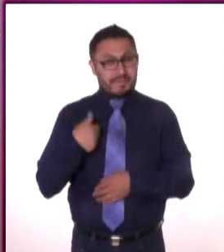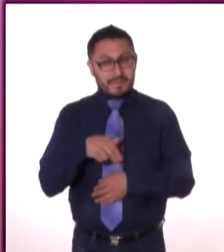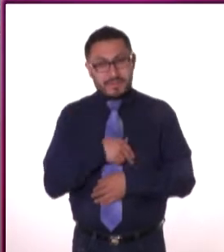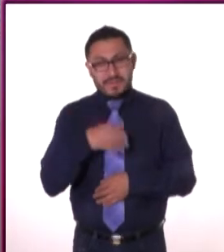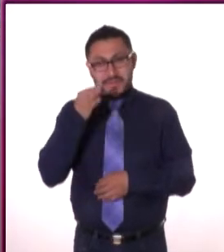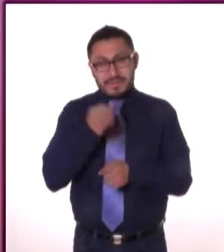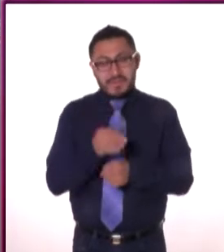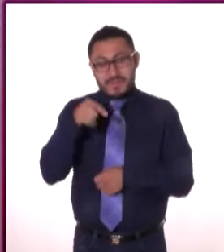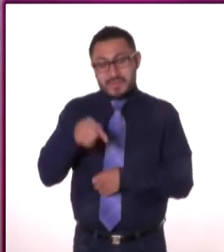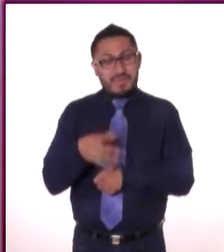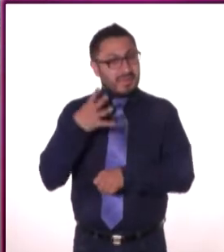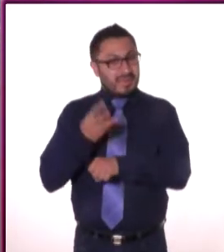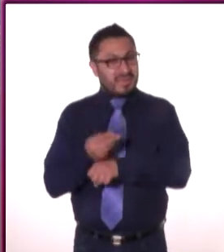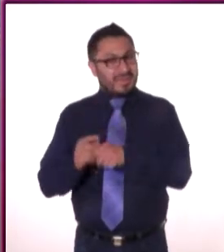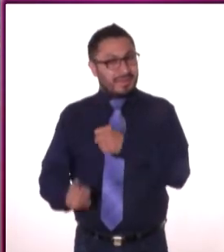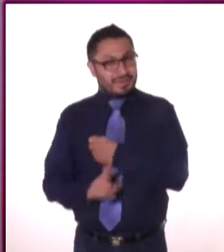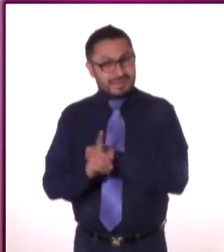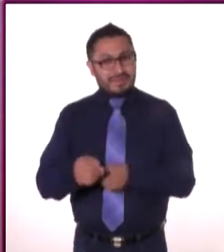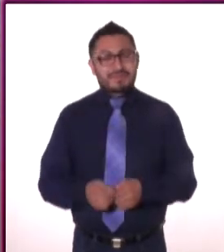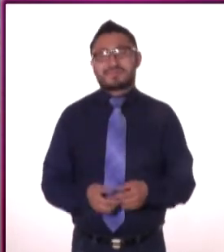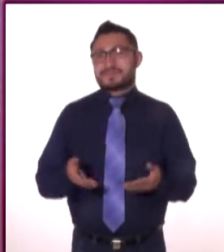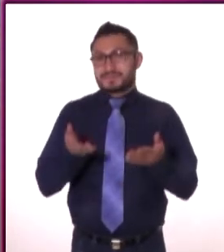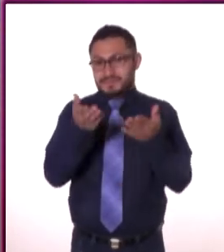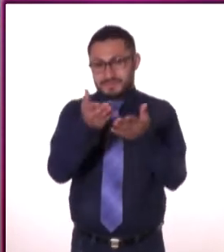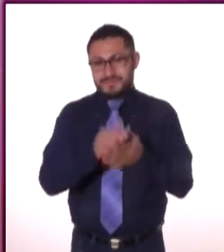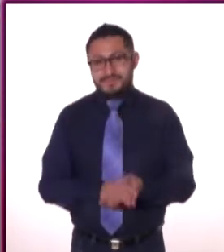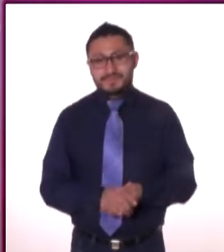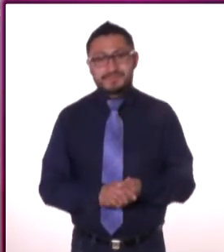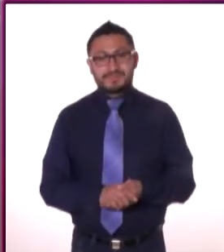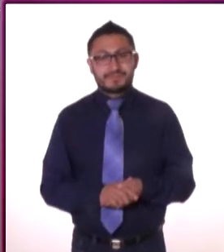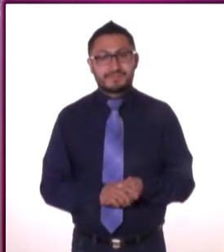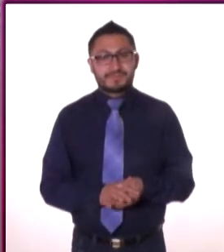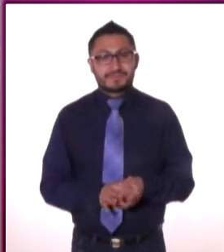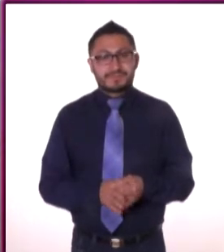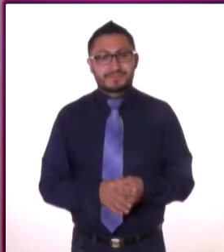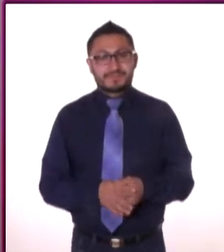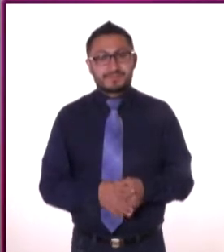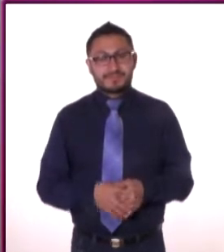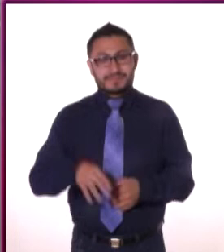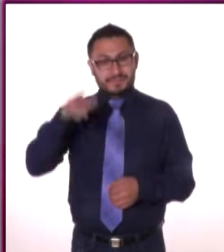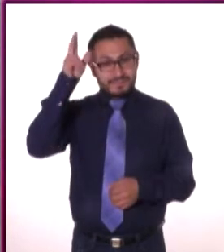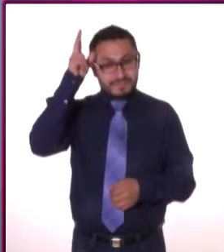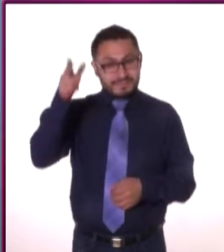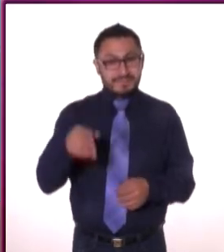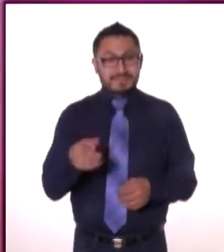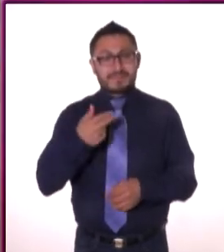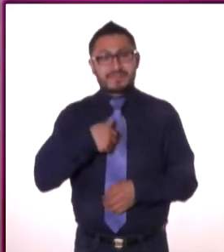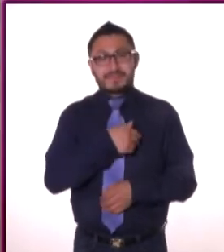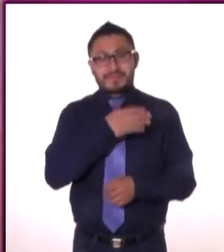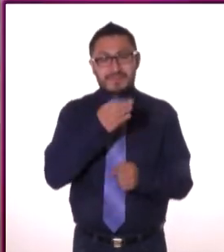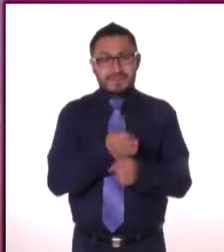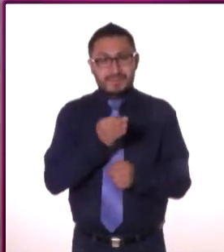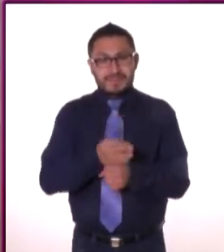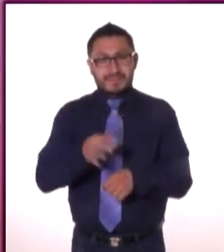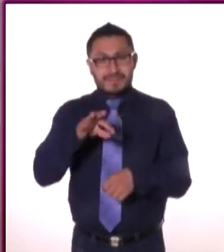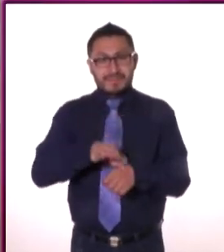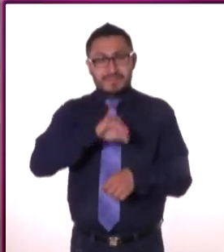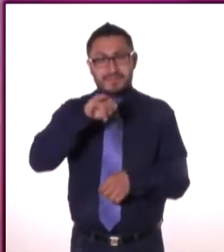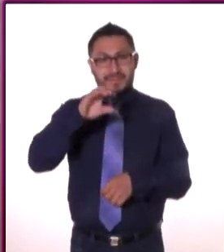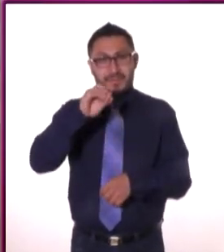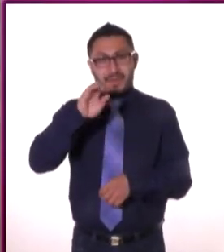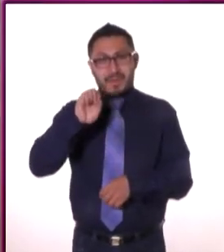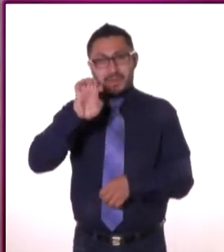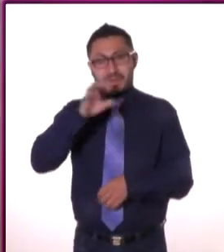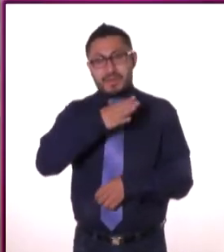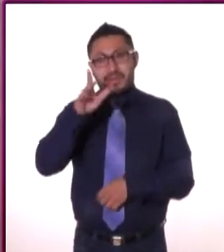Arquímedes, mientras nosotros nos quedamos aquí a arreglar esto? Sí, vamos. ¿Vamos? Digo, vaya. Hola, ¿qué tal? Estamos con el doctor José